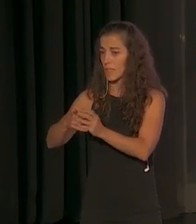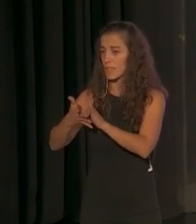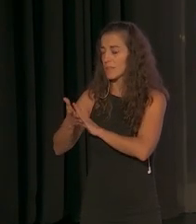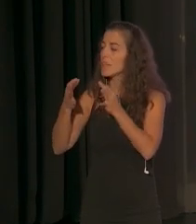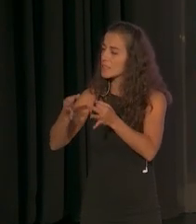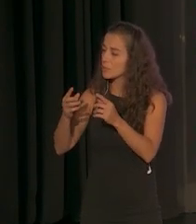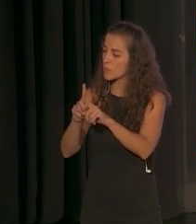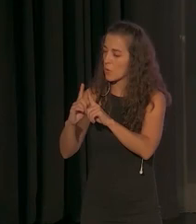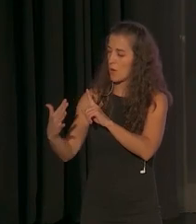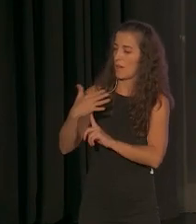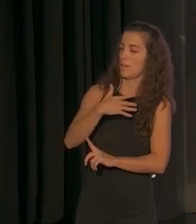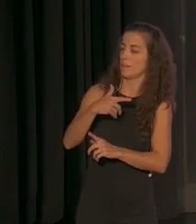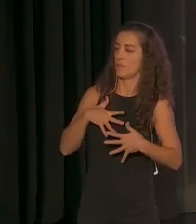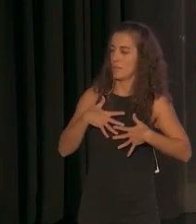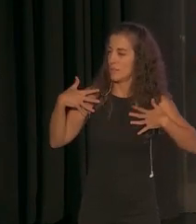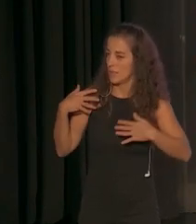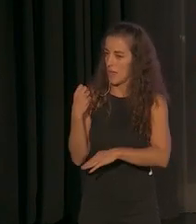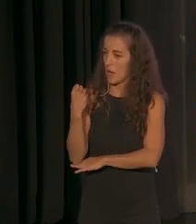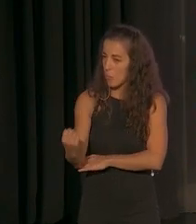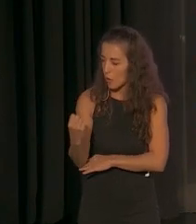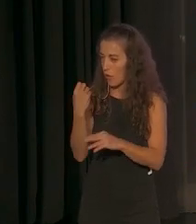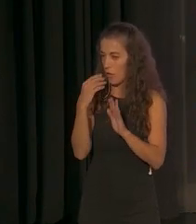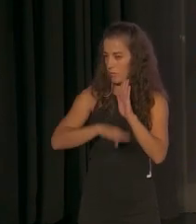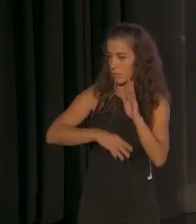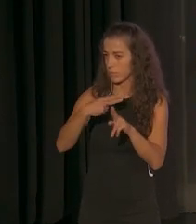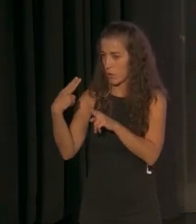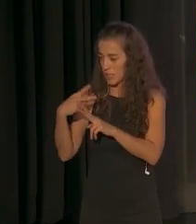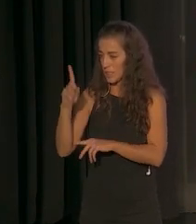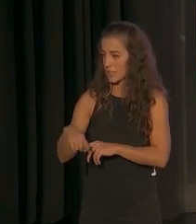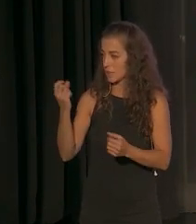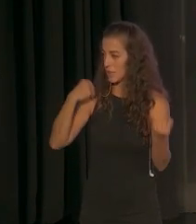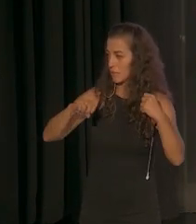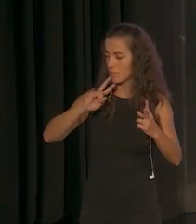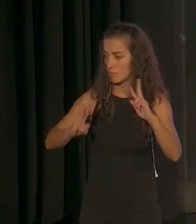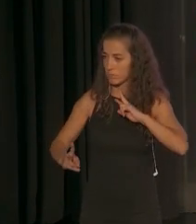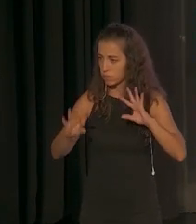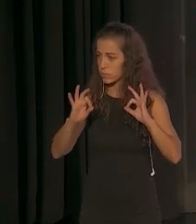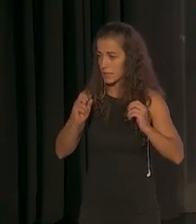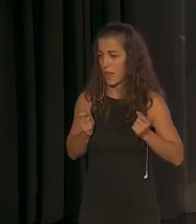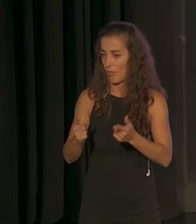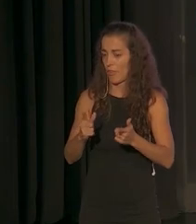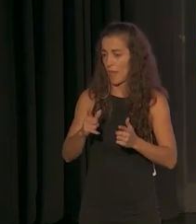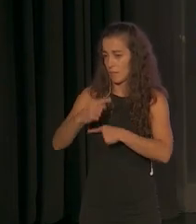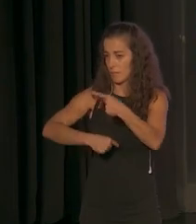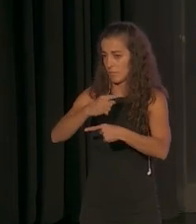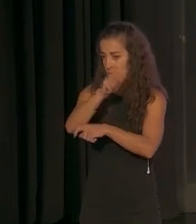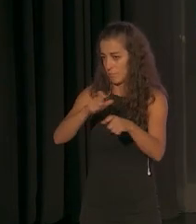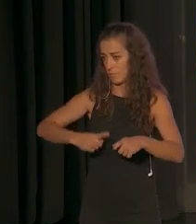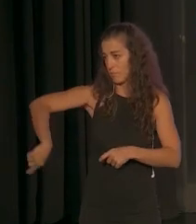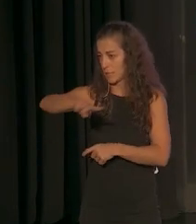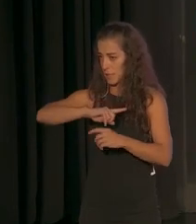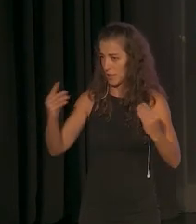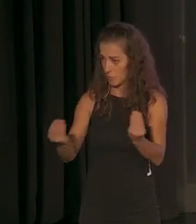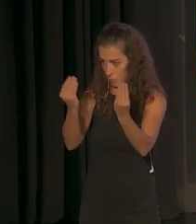that always encouraged her passion to support policies and practices that improve the lives of all